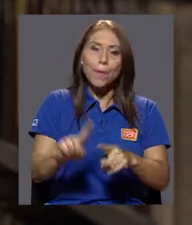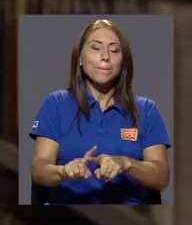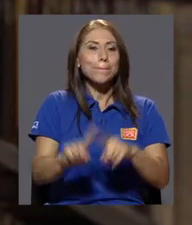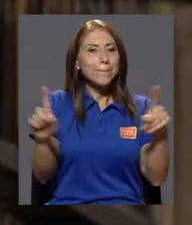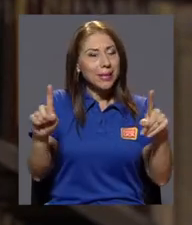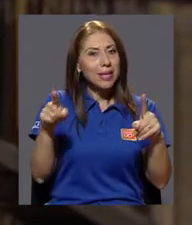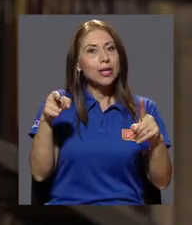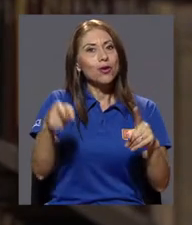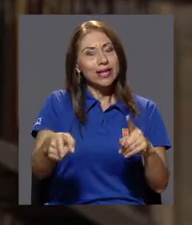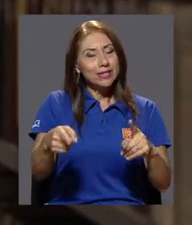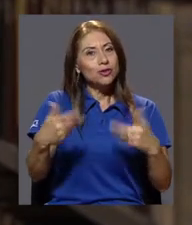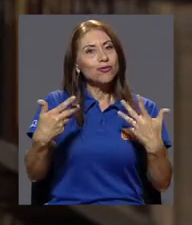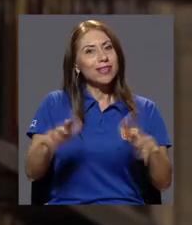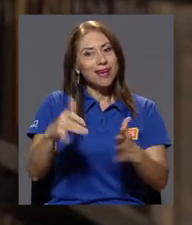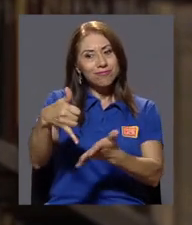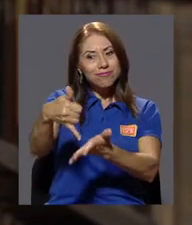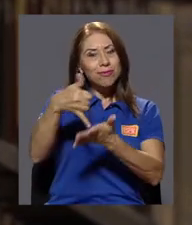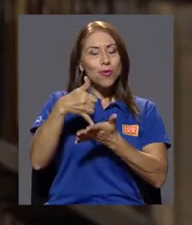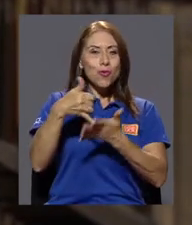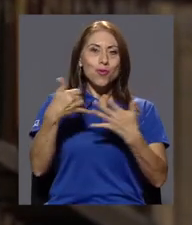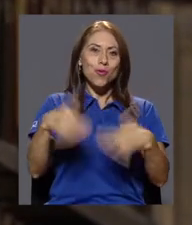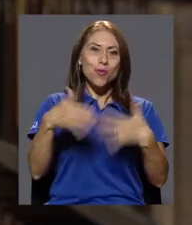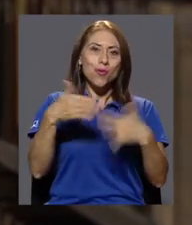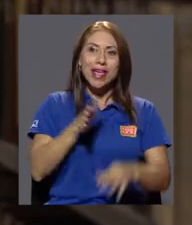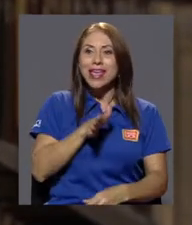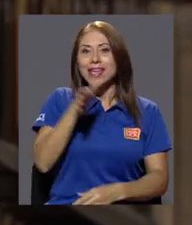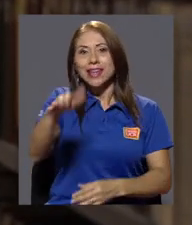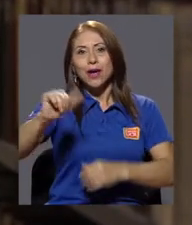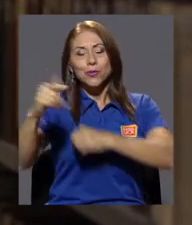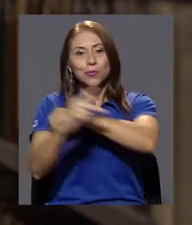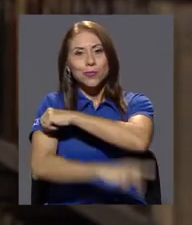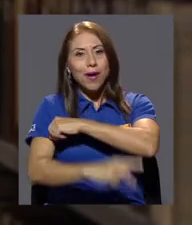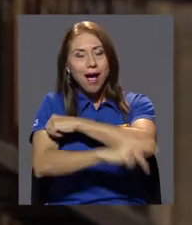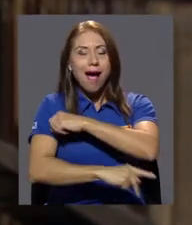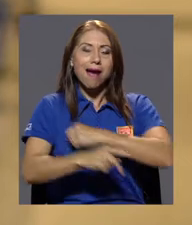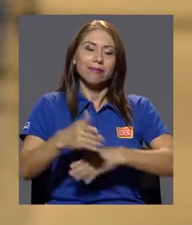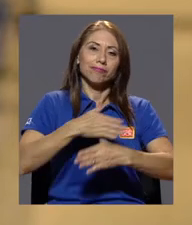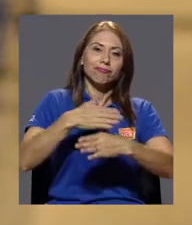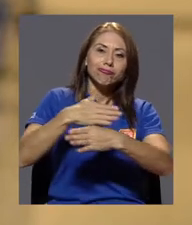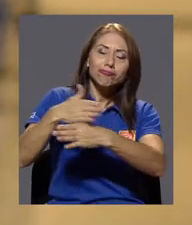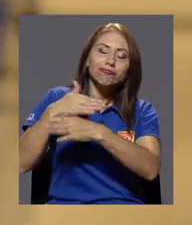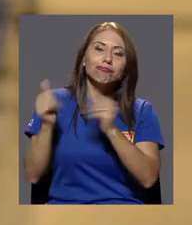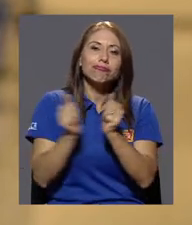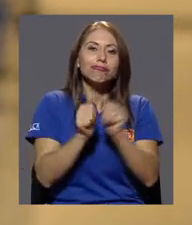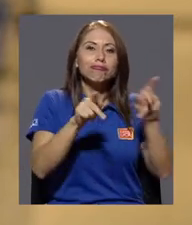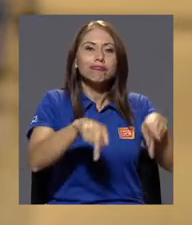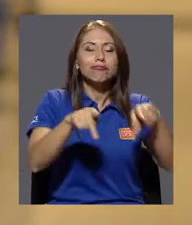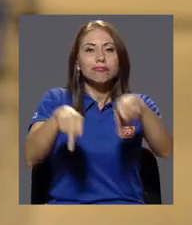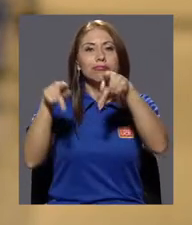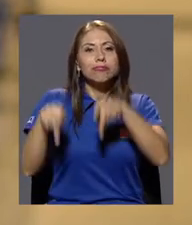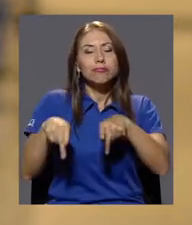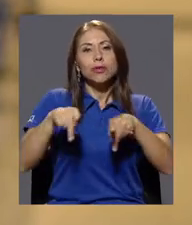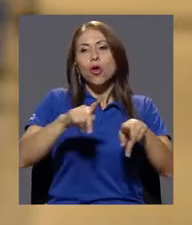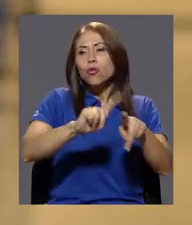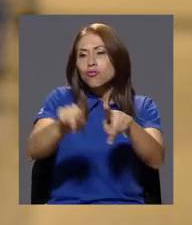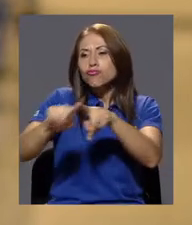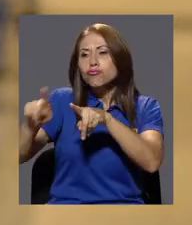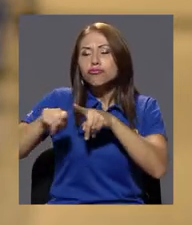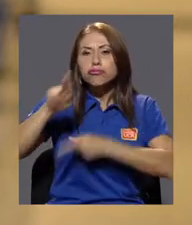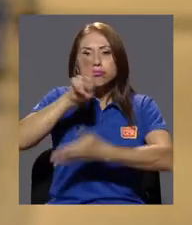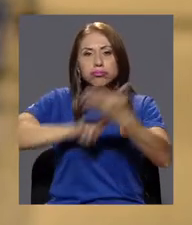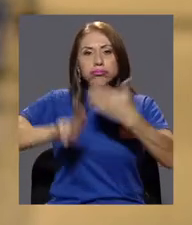que ya es suficiente con el hecho de ir a otro país a compartir con personas de otras universidades